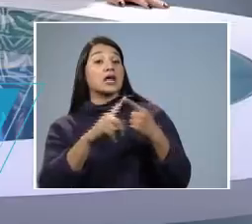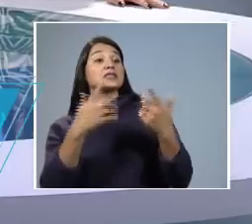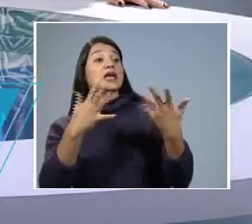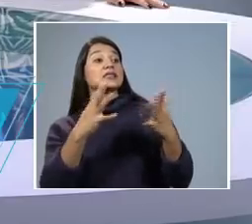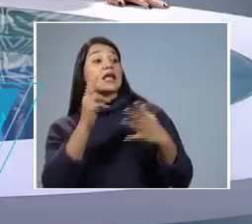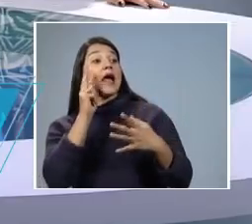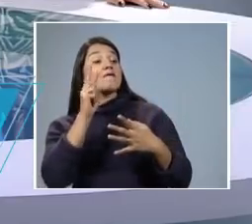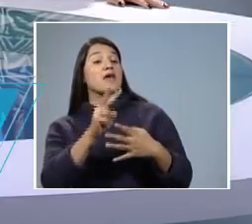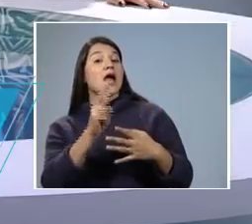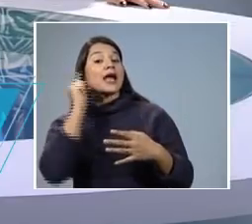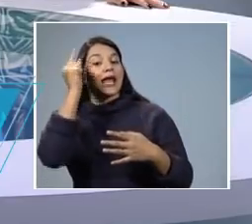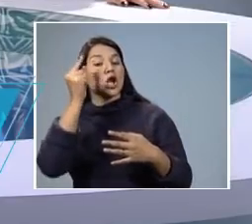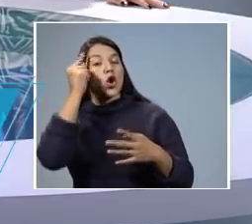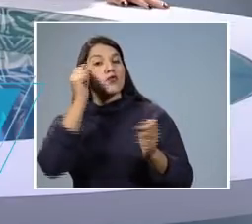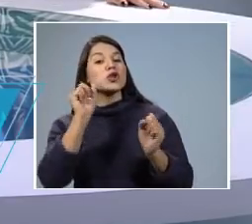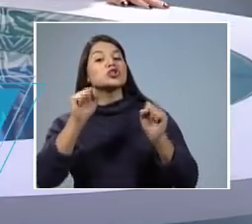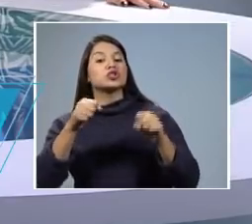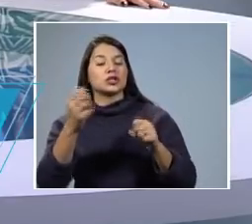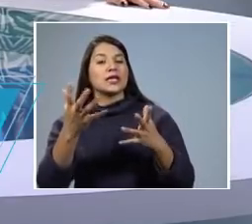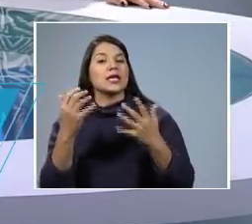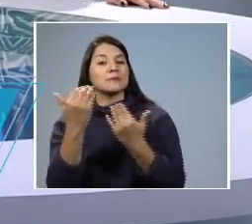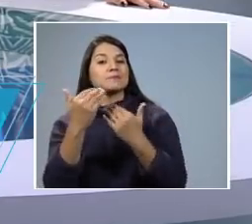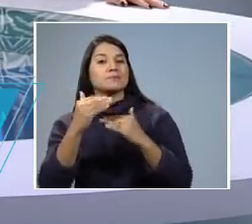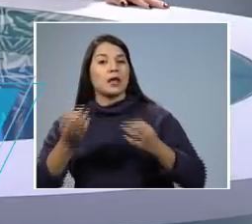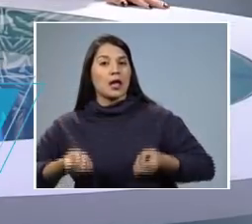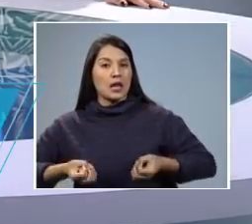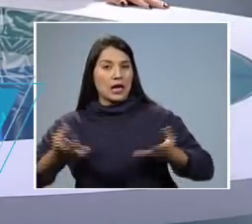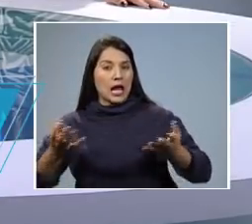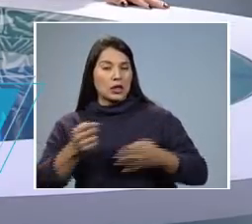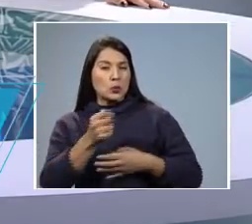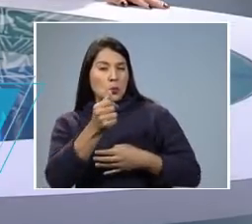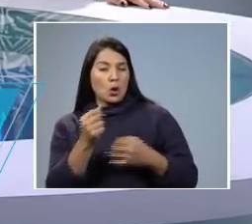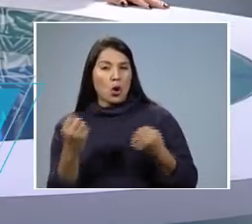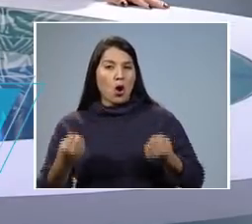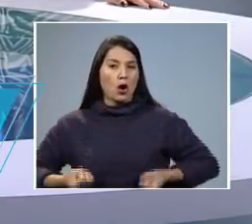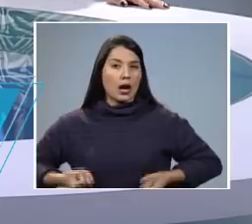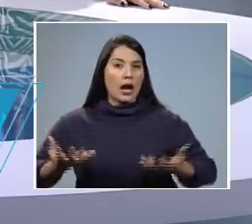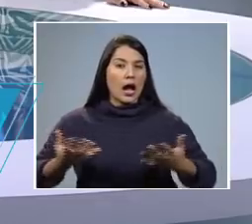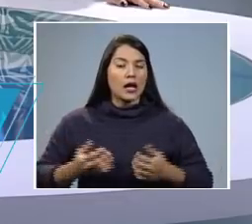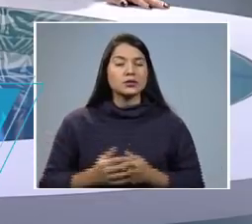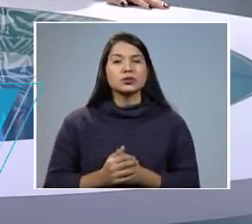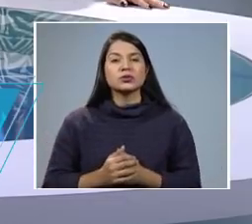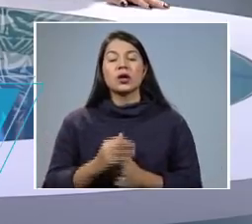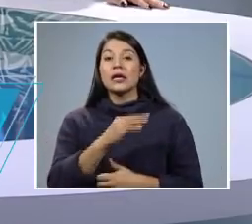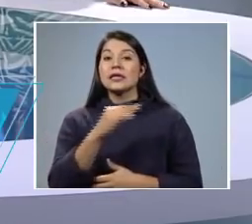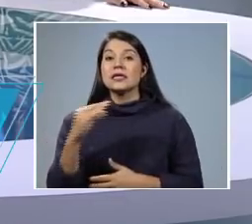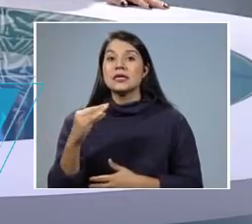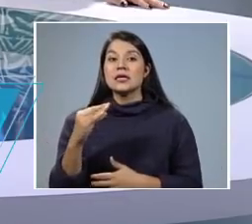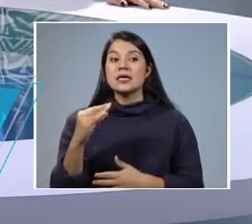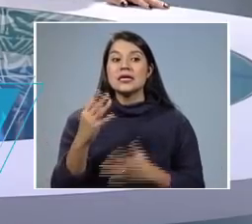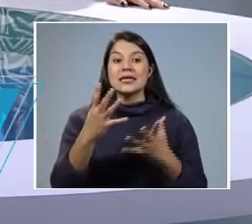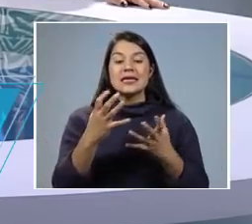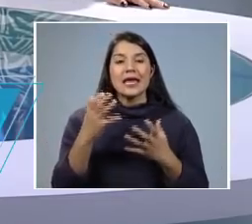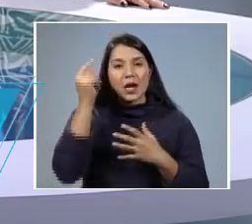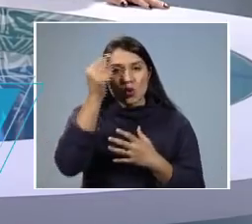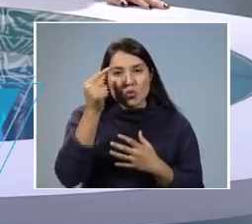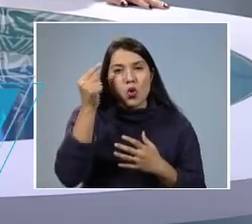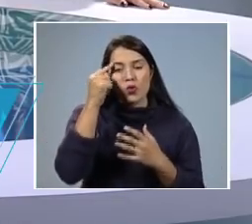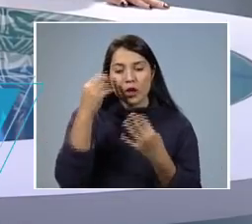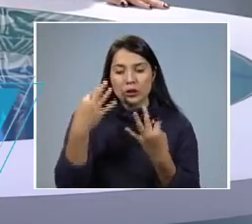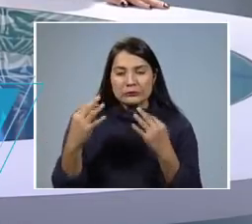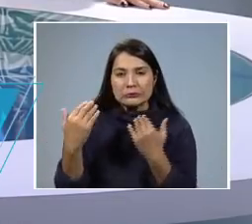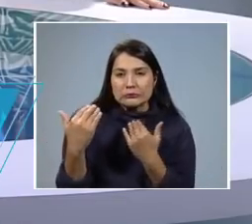de que va en una línea austera, de poco gasto, de que un gobierno que contrae su